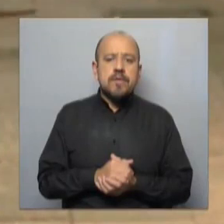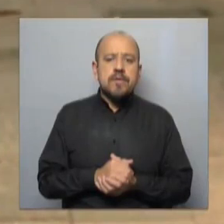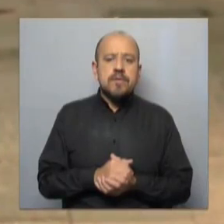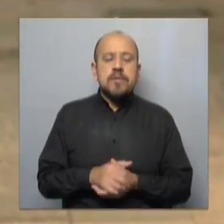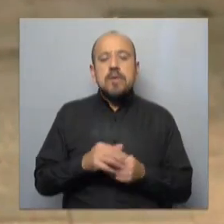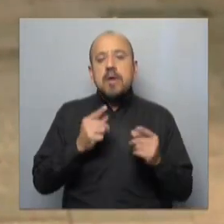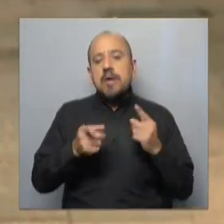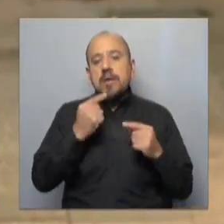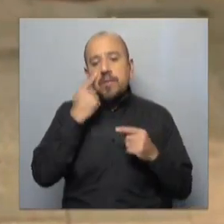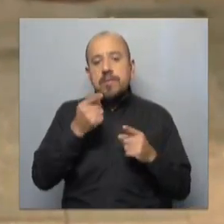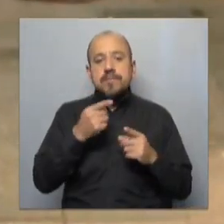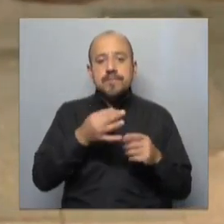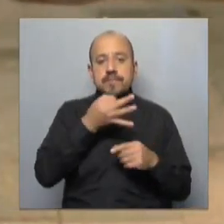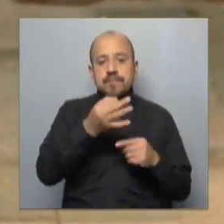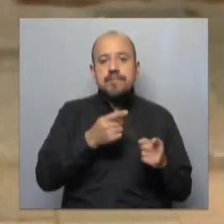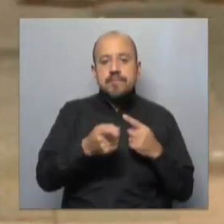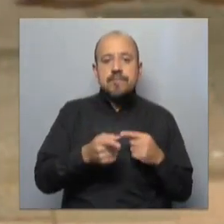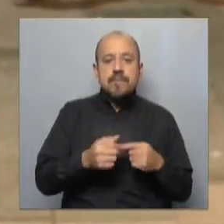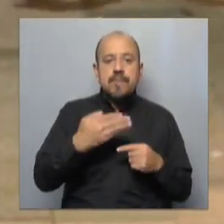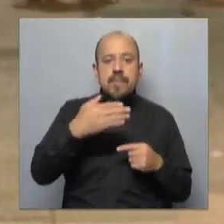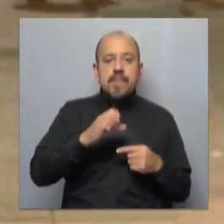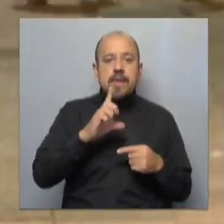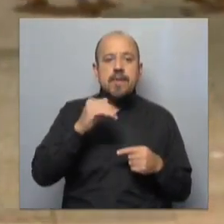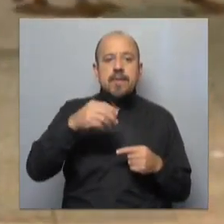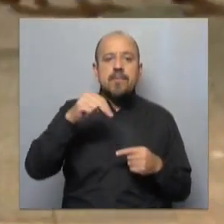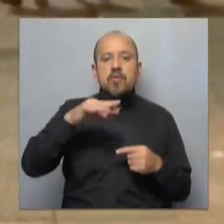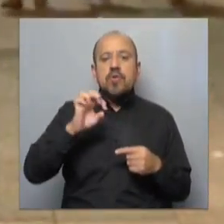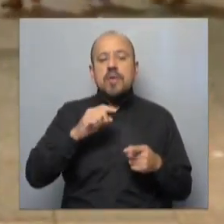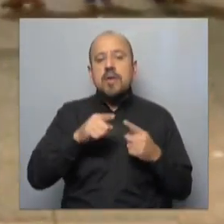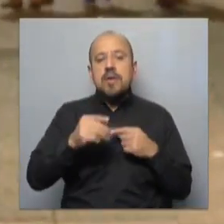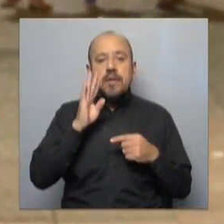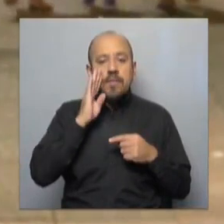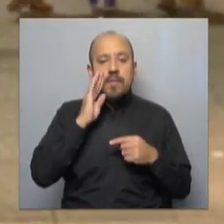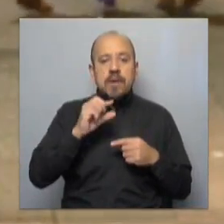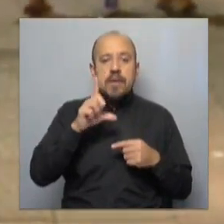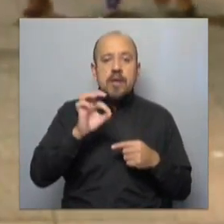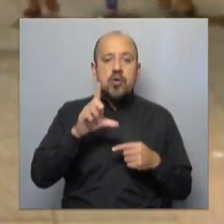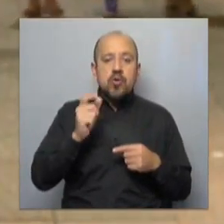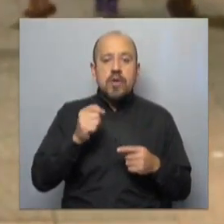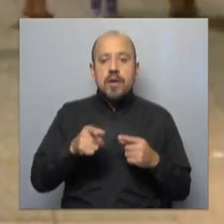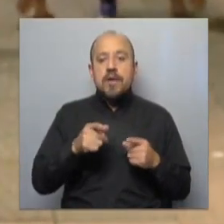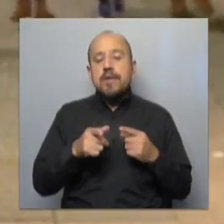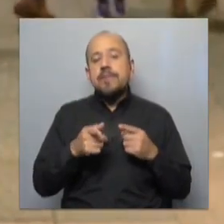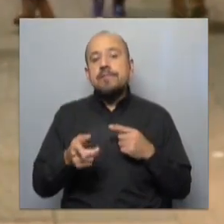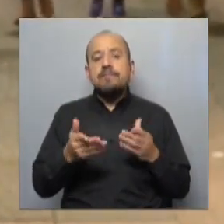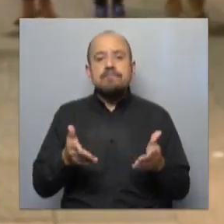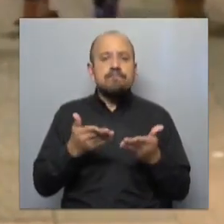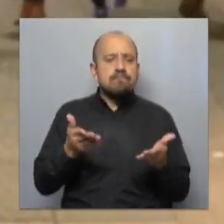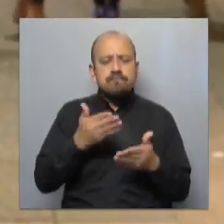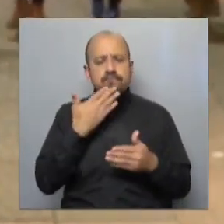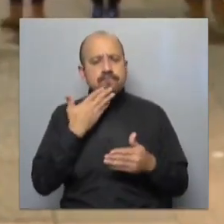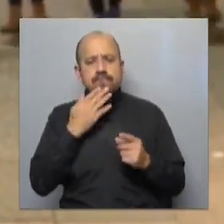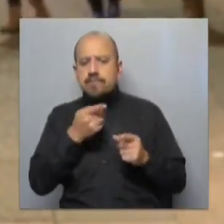y escuchábamos martín parte del testimonio de adriana del monte madre de lola xornal es a propósito de este presunto